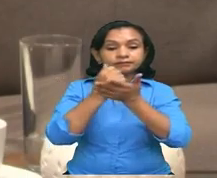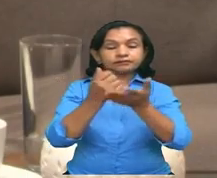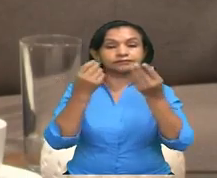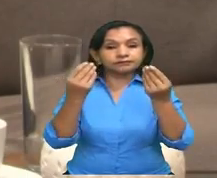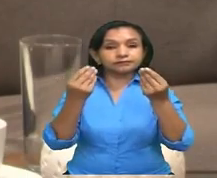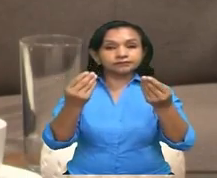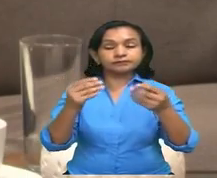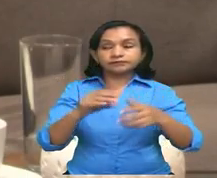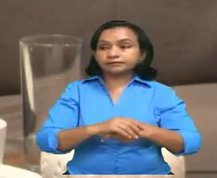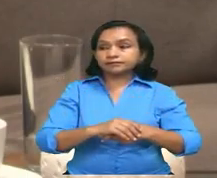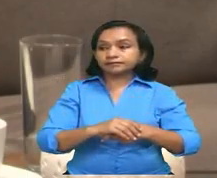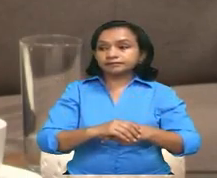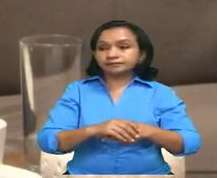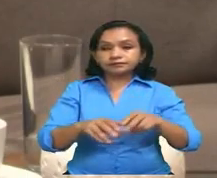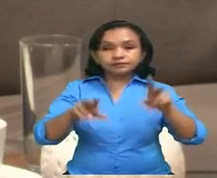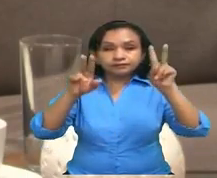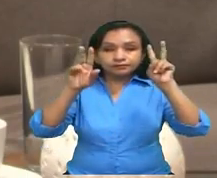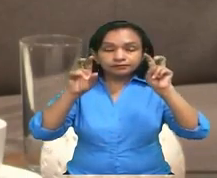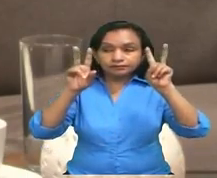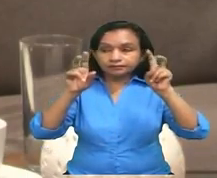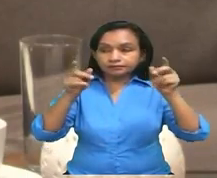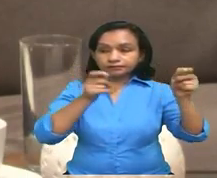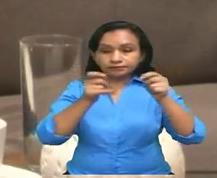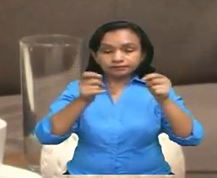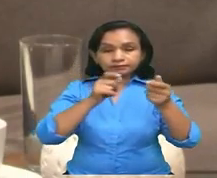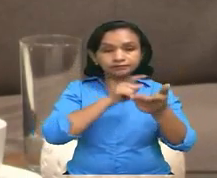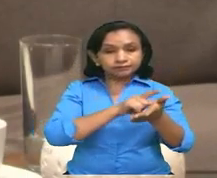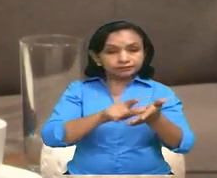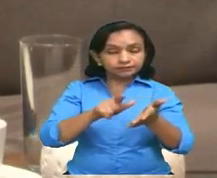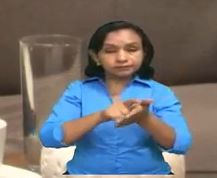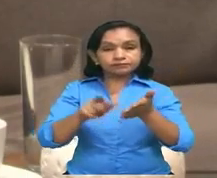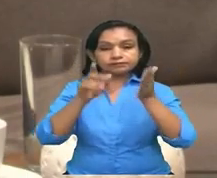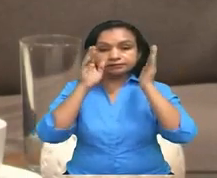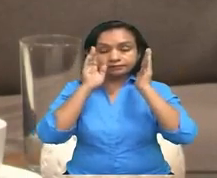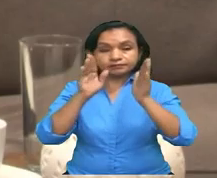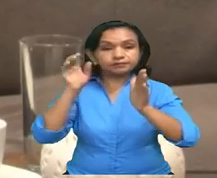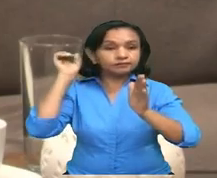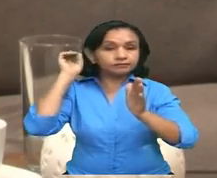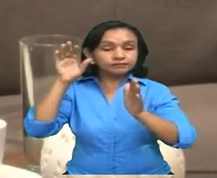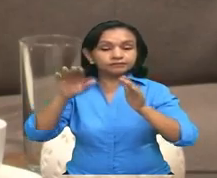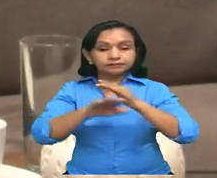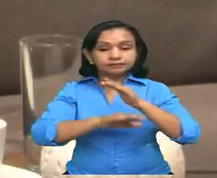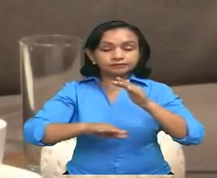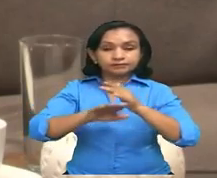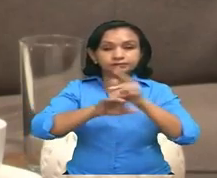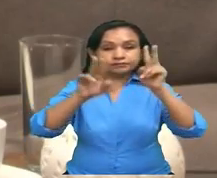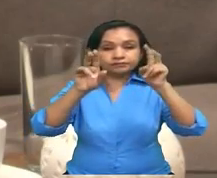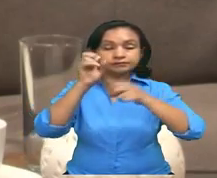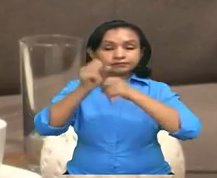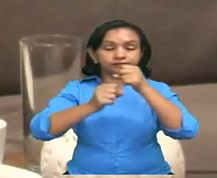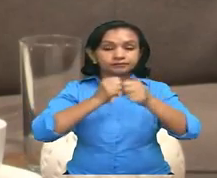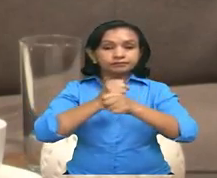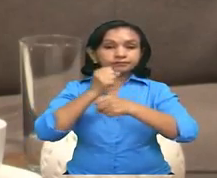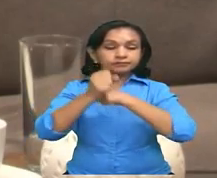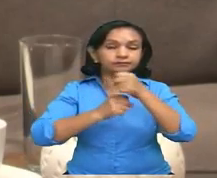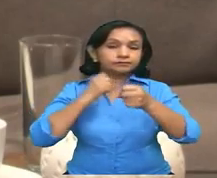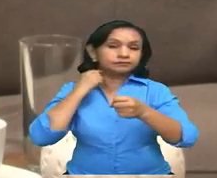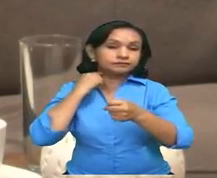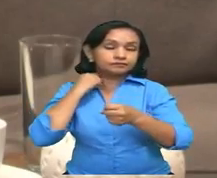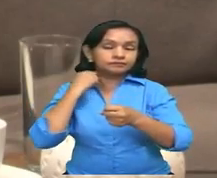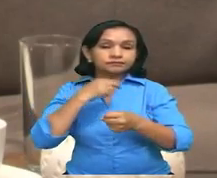que vean una situación de ese tipo puedan reaccionar y que evitemos ese tipo de comentarios porque no es el tipo de turismo que queremos